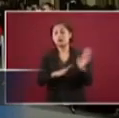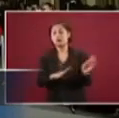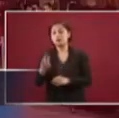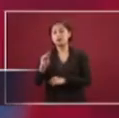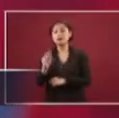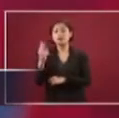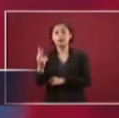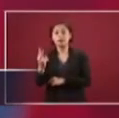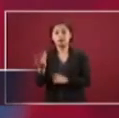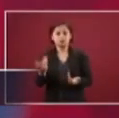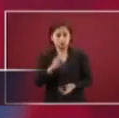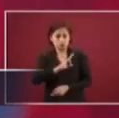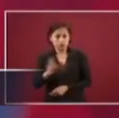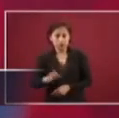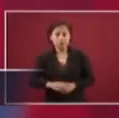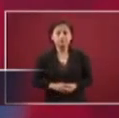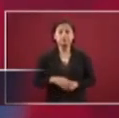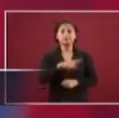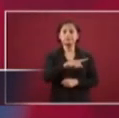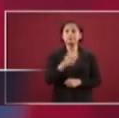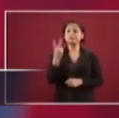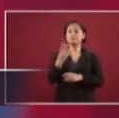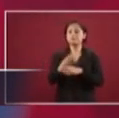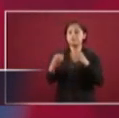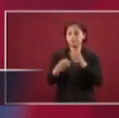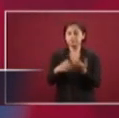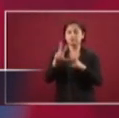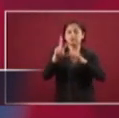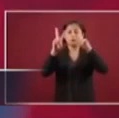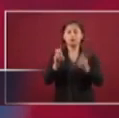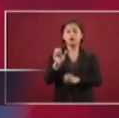por este tema de los Afores. Primero,